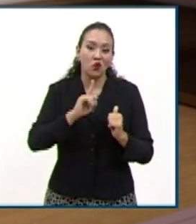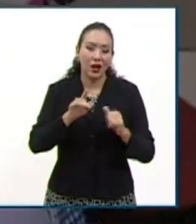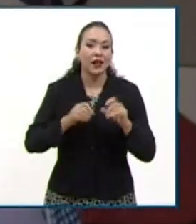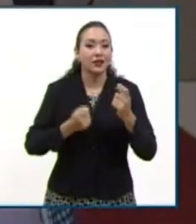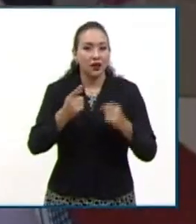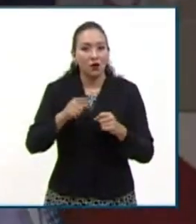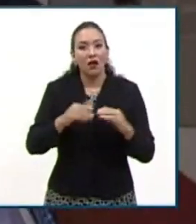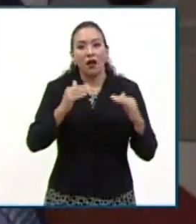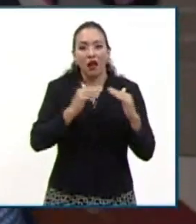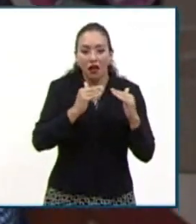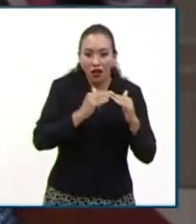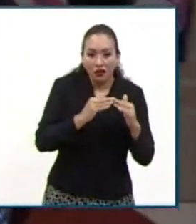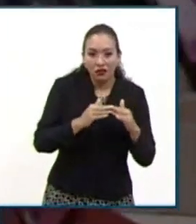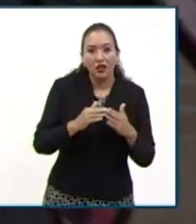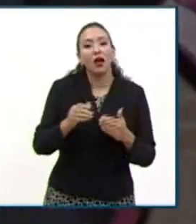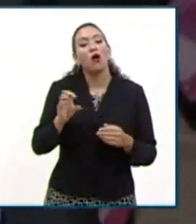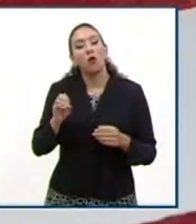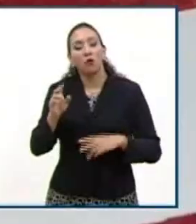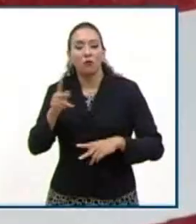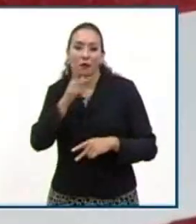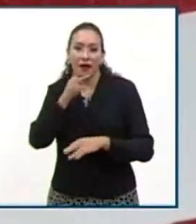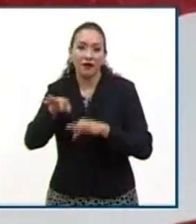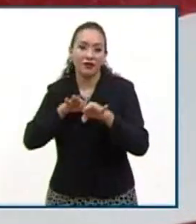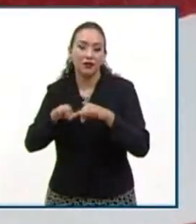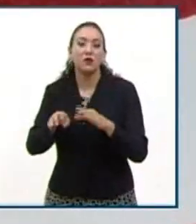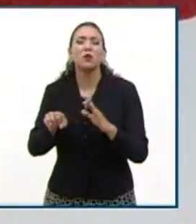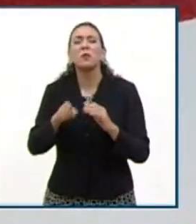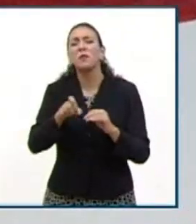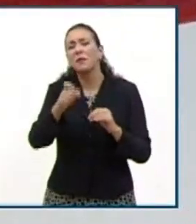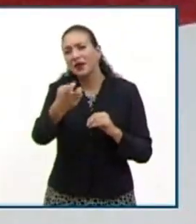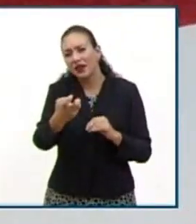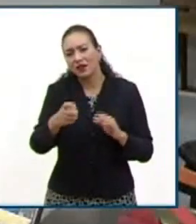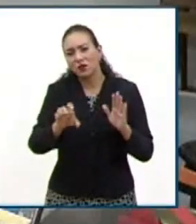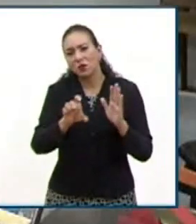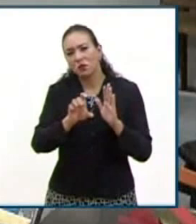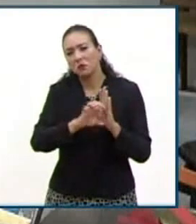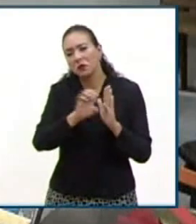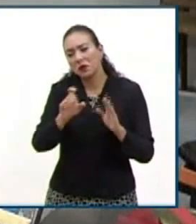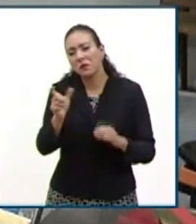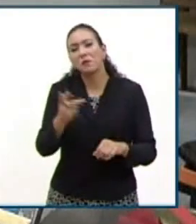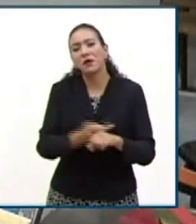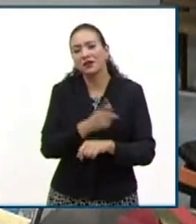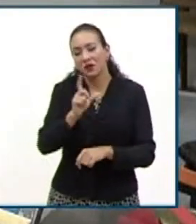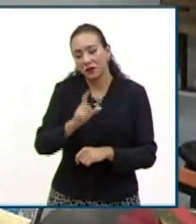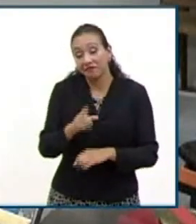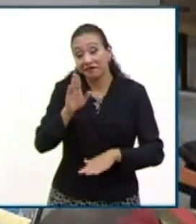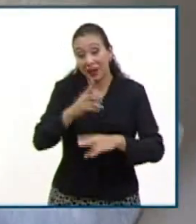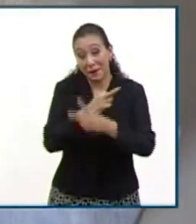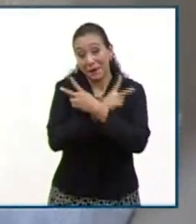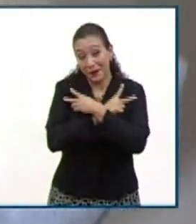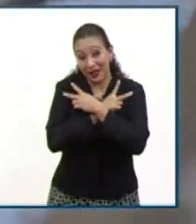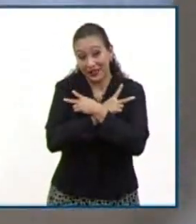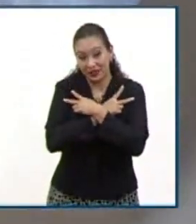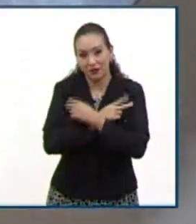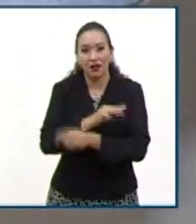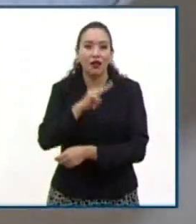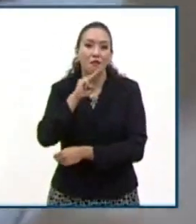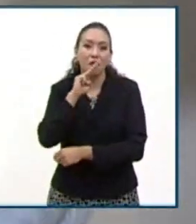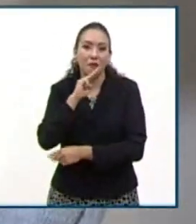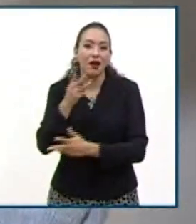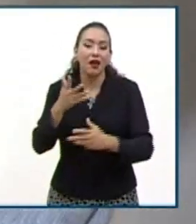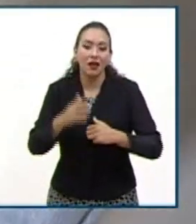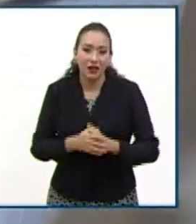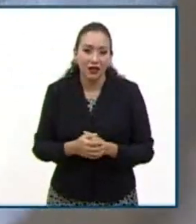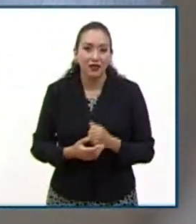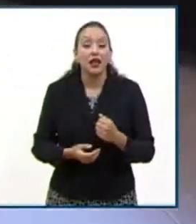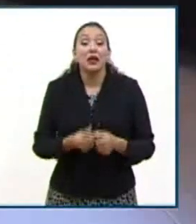especialmente complicada en las vacaciones de verano, cuando las labores domésticas y de cuidados aumentan para las mujeres, pues sus hijos no asisten